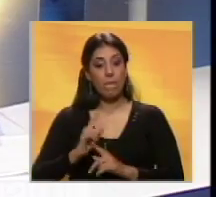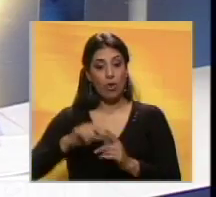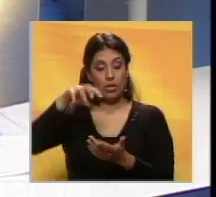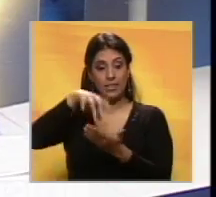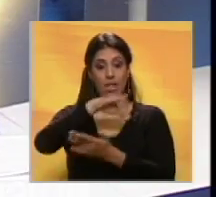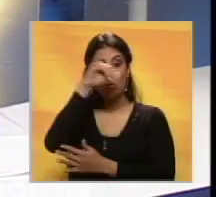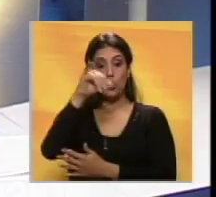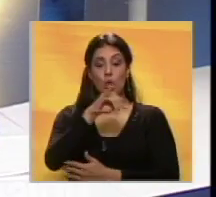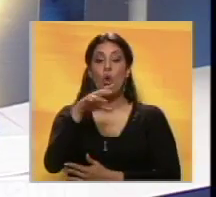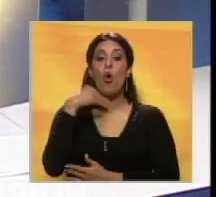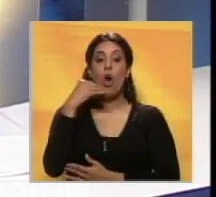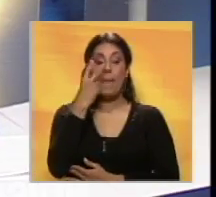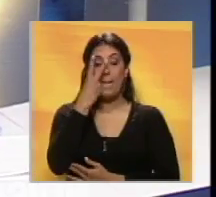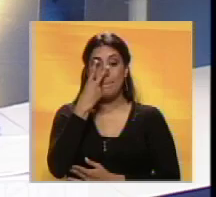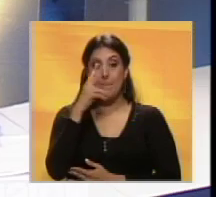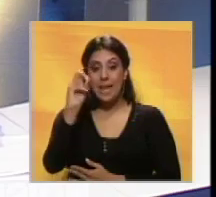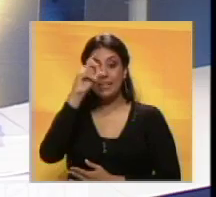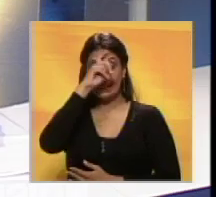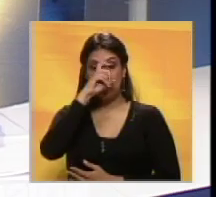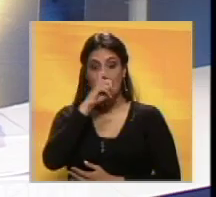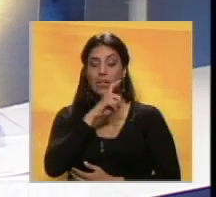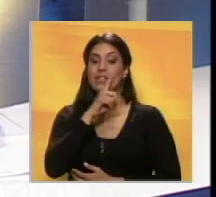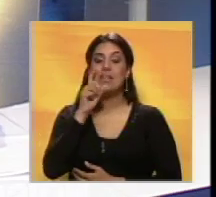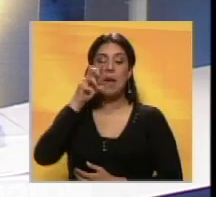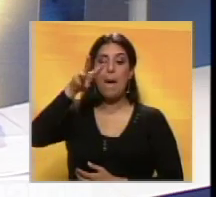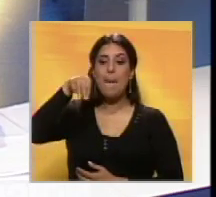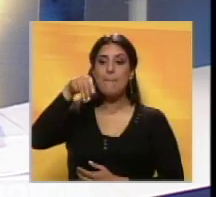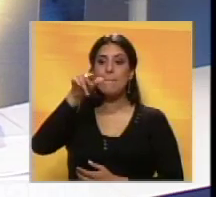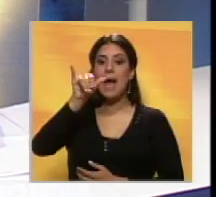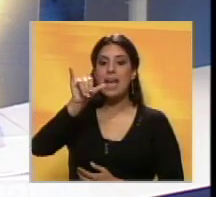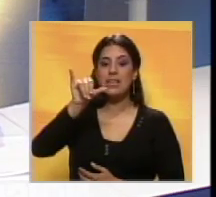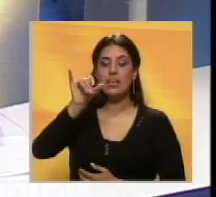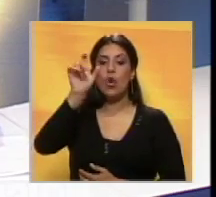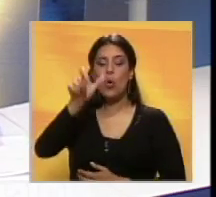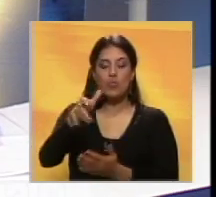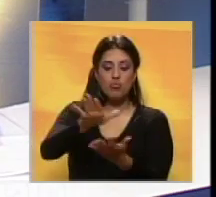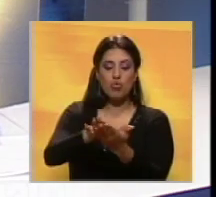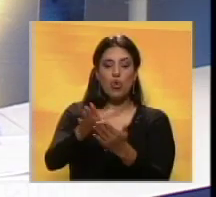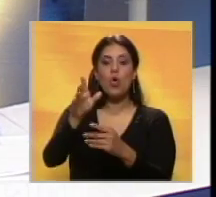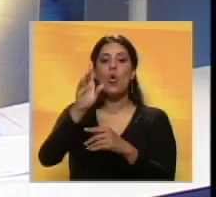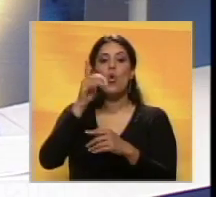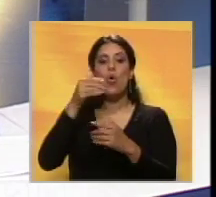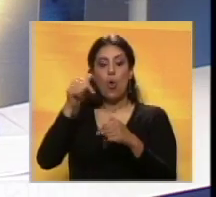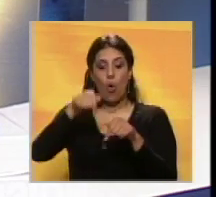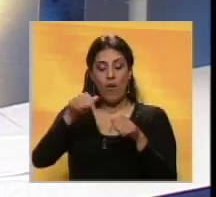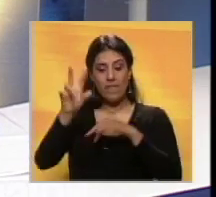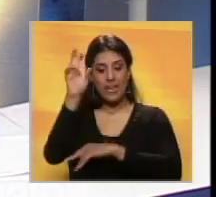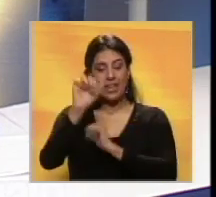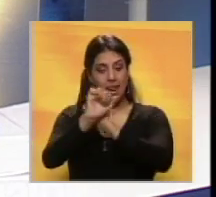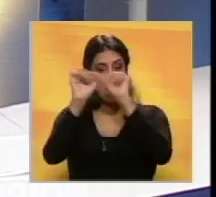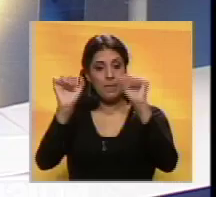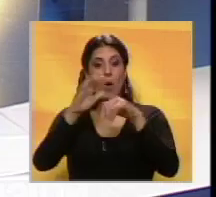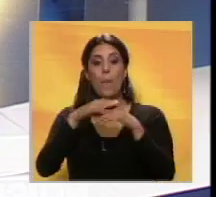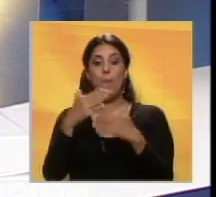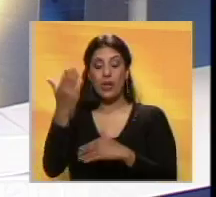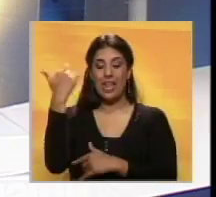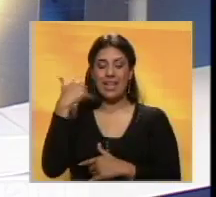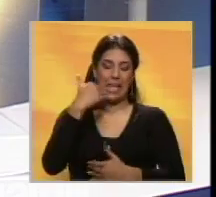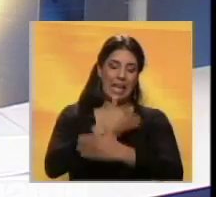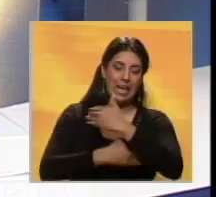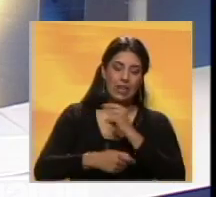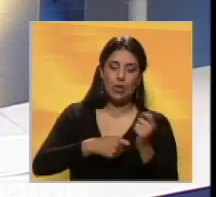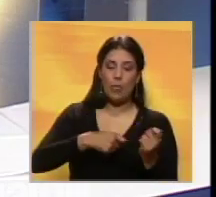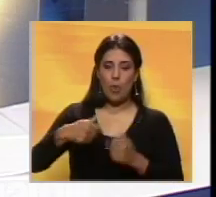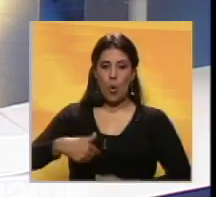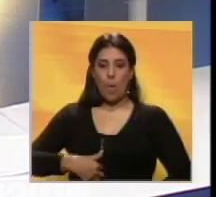estado Zulia, un joven de 20 años de edad de nombre Mike Joseph Medina Romero falleció en horas de la mañana de este viernes, luego de resultar herido en el